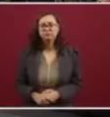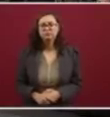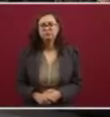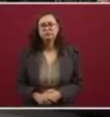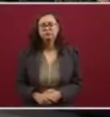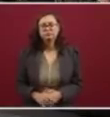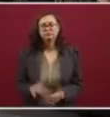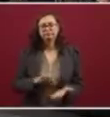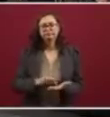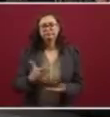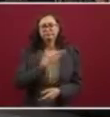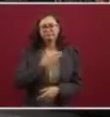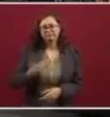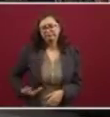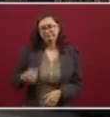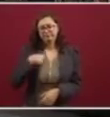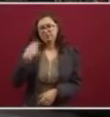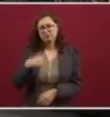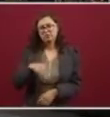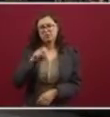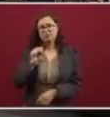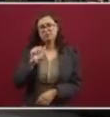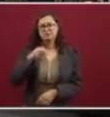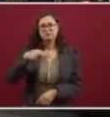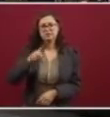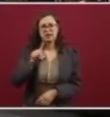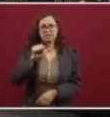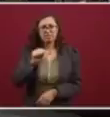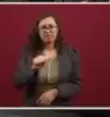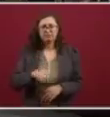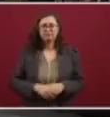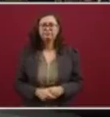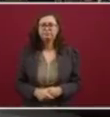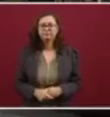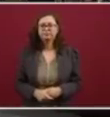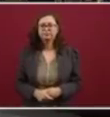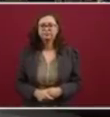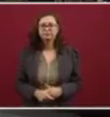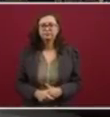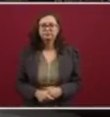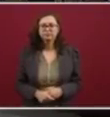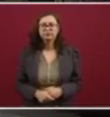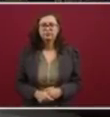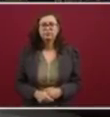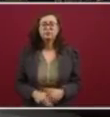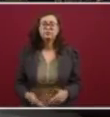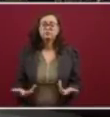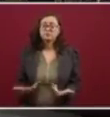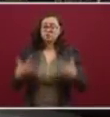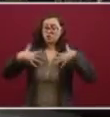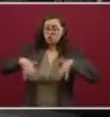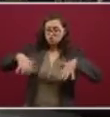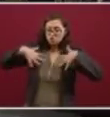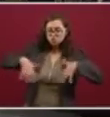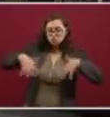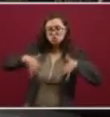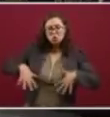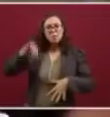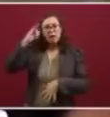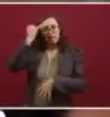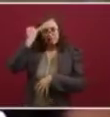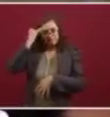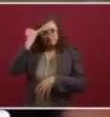Gracias, señor presidente. Sandra Aguilera, de Grupo Larsa Comunicaciones. Después de la copia de los diseños de ropa en grupos étnicos que hizo la